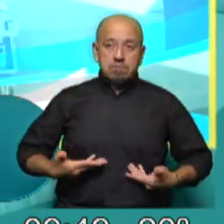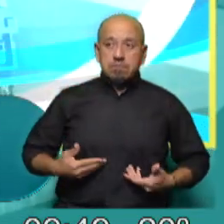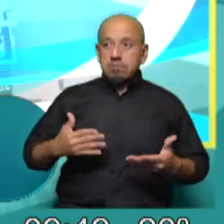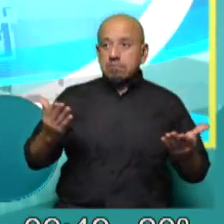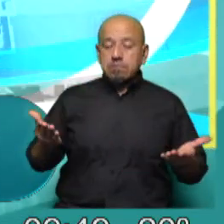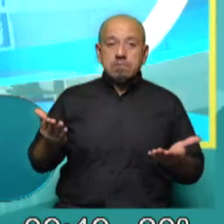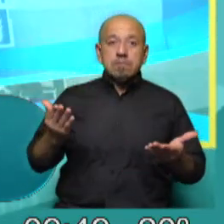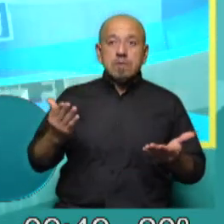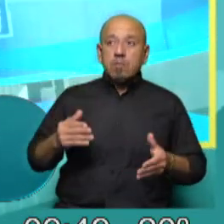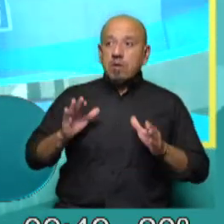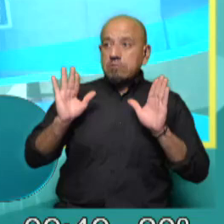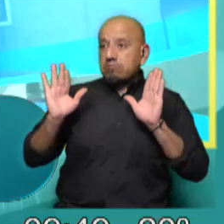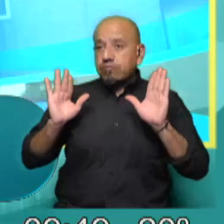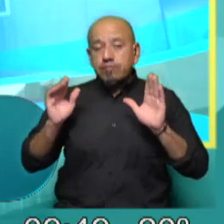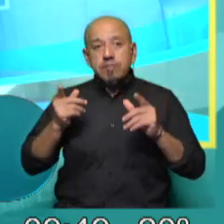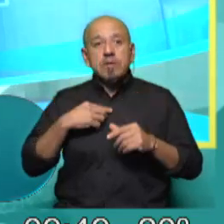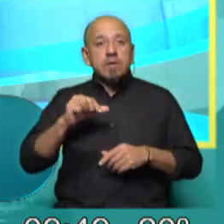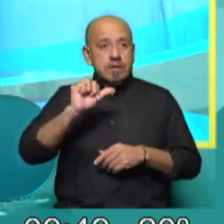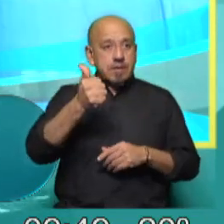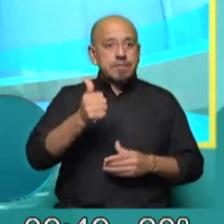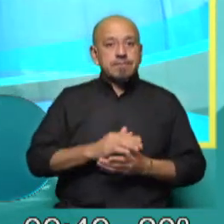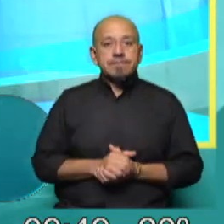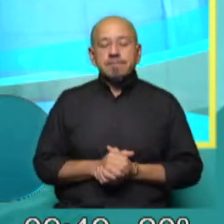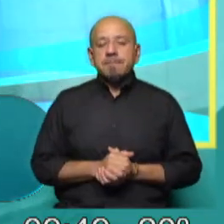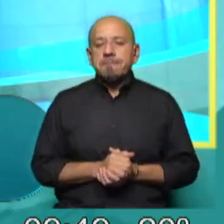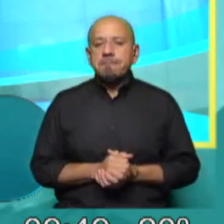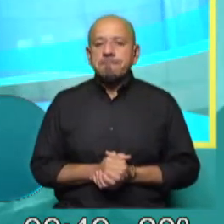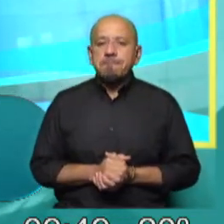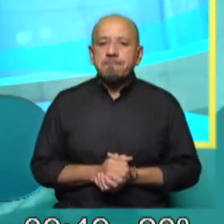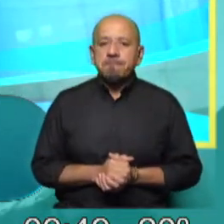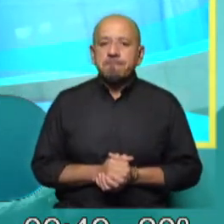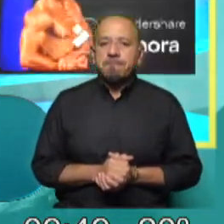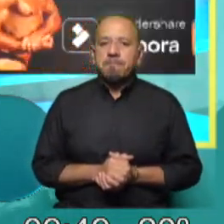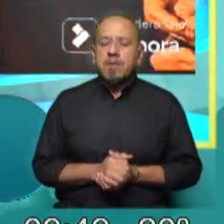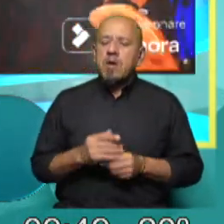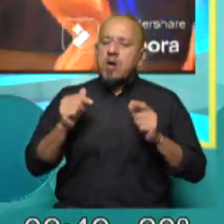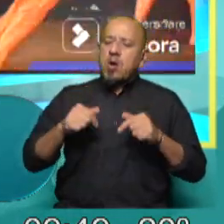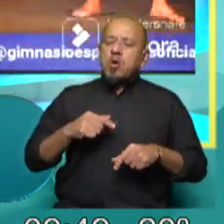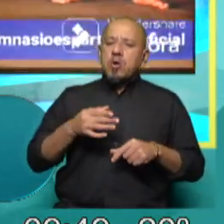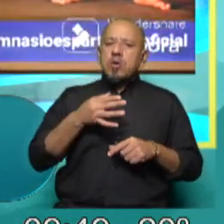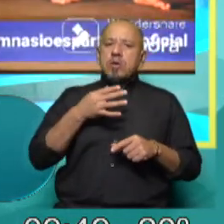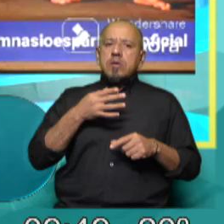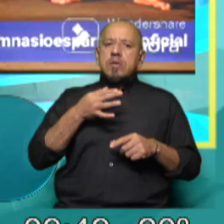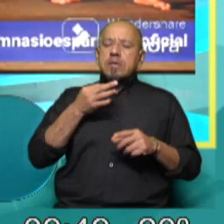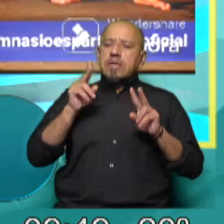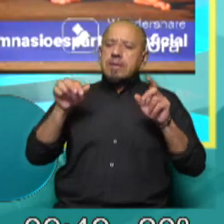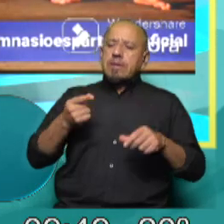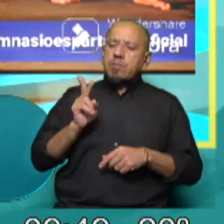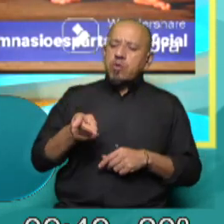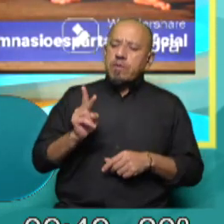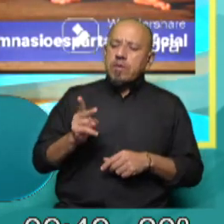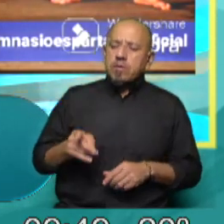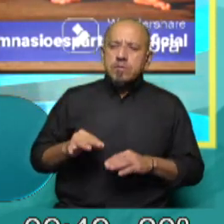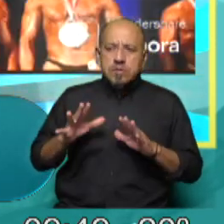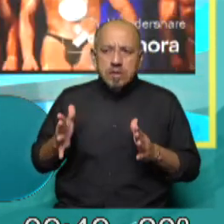caso puede ganar, ¿verdad? Claro, pero como vos decís, cuando hablábamos hoy que la consigna es lo de las prohibiciones, pasa